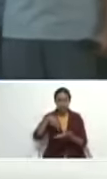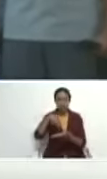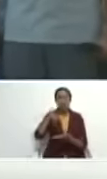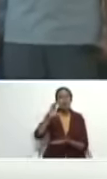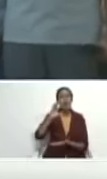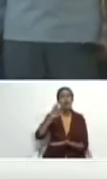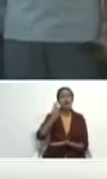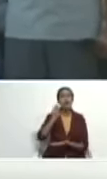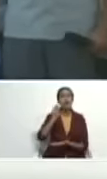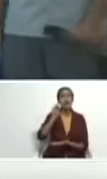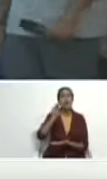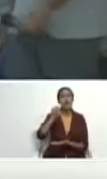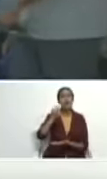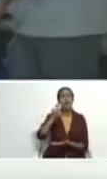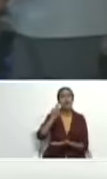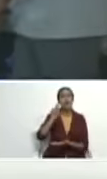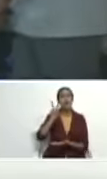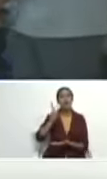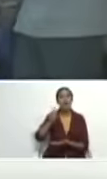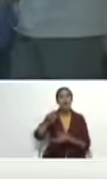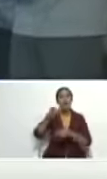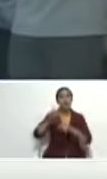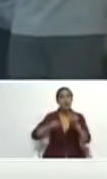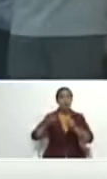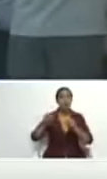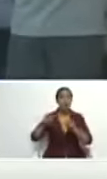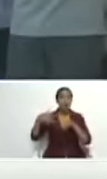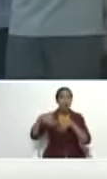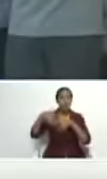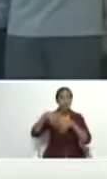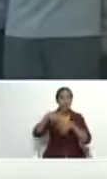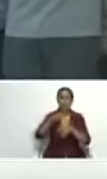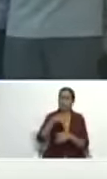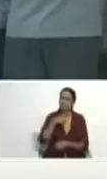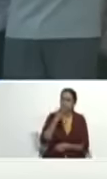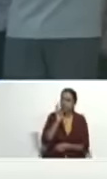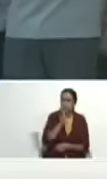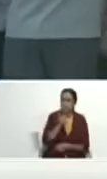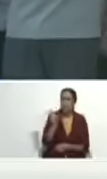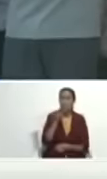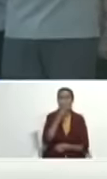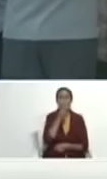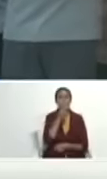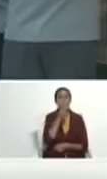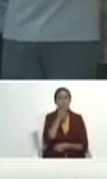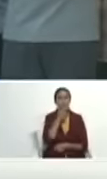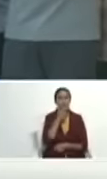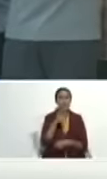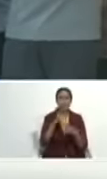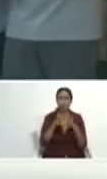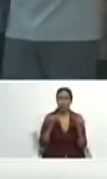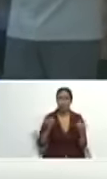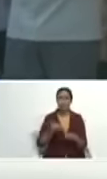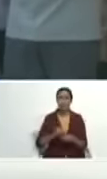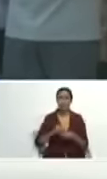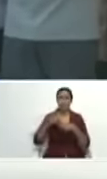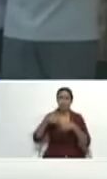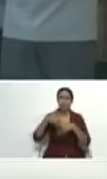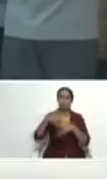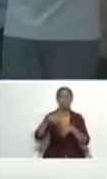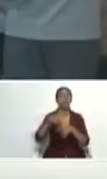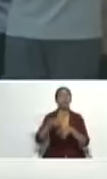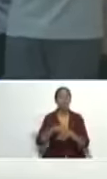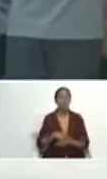la clase obrera, la CanTV, una cosa bella. Bella, los trabajadores y trabajadoras, Siguaraya. Ha valido la